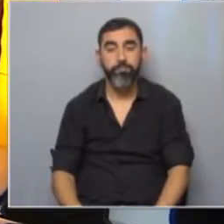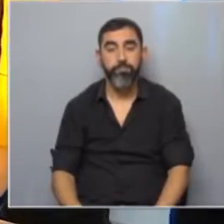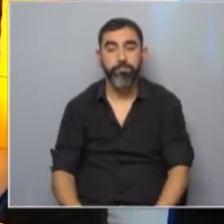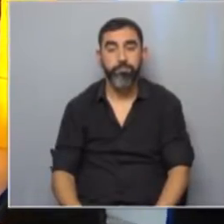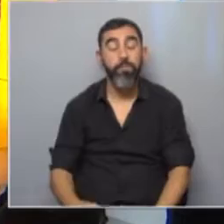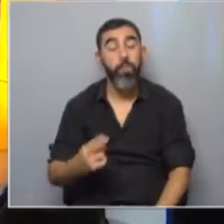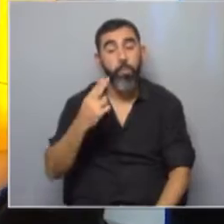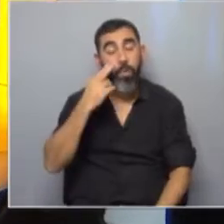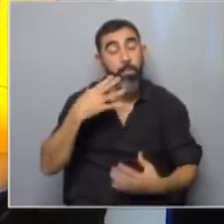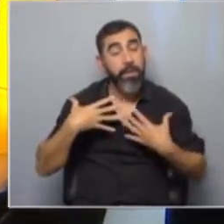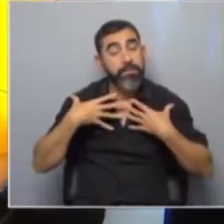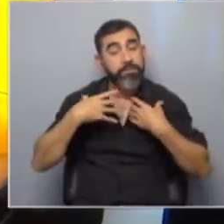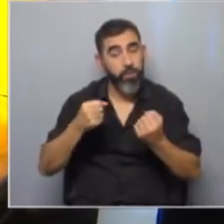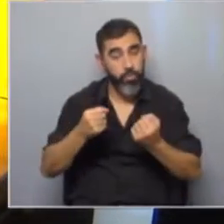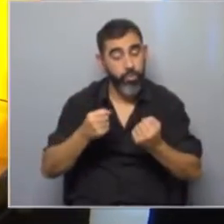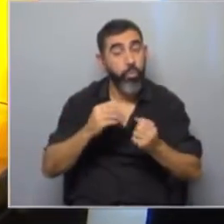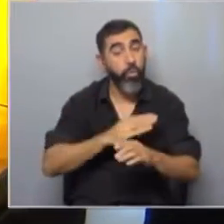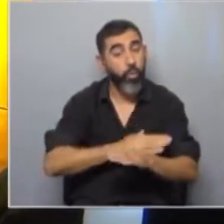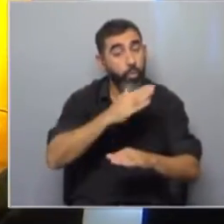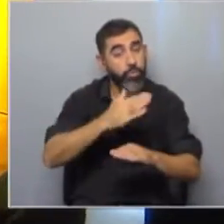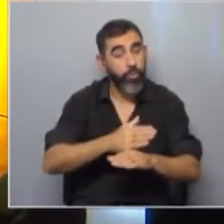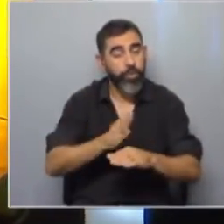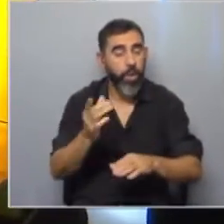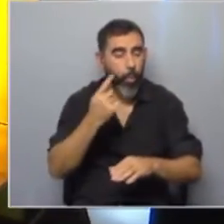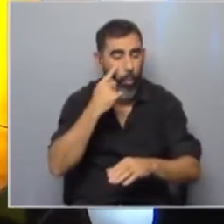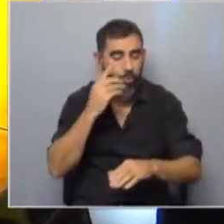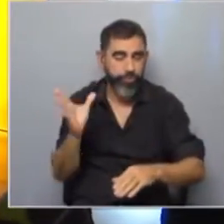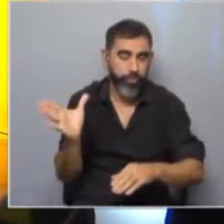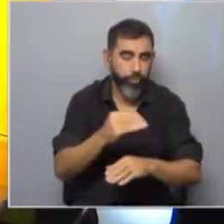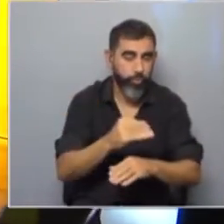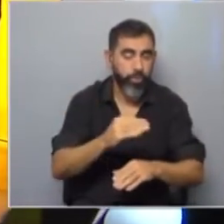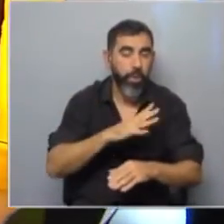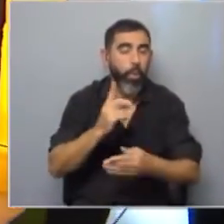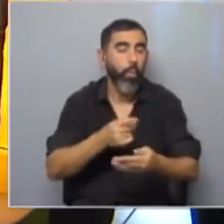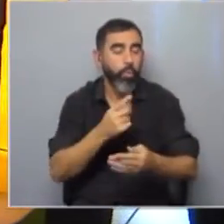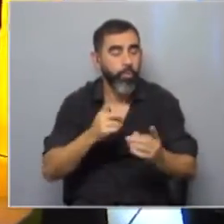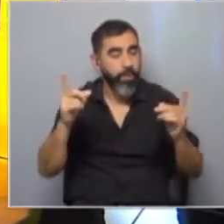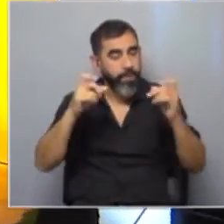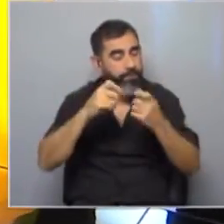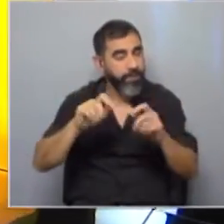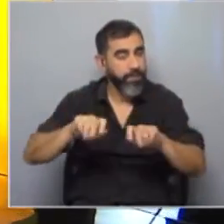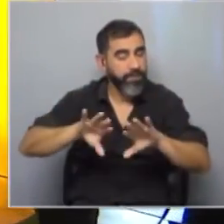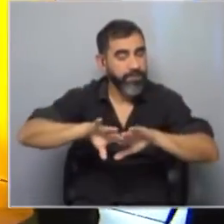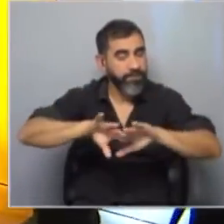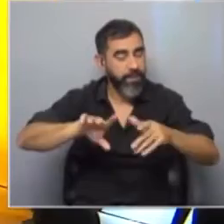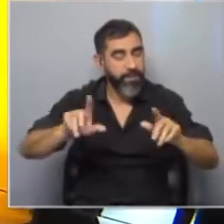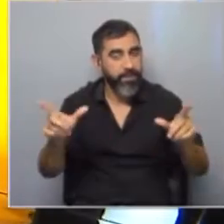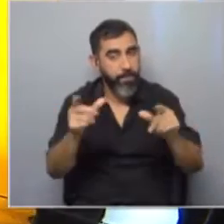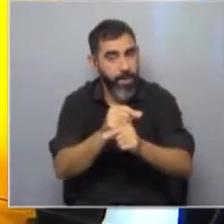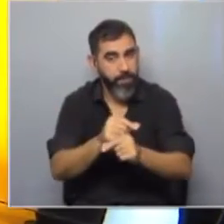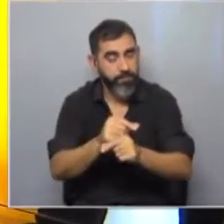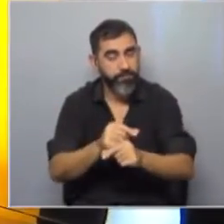Un problema de salud de primera línea, con consecuencias por todos conocidas y que sigue siendo un hábito duro de romper. Este tipo de investigaciones van para ese